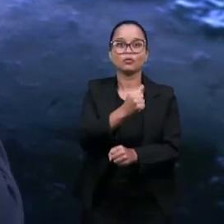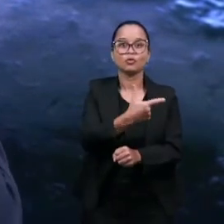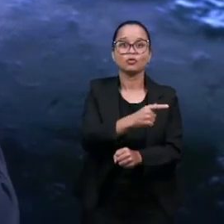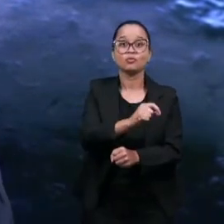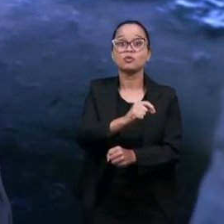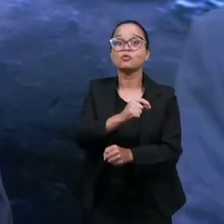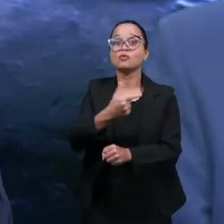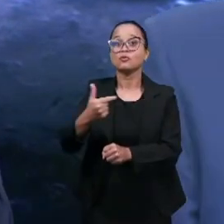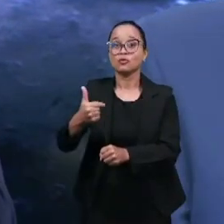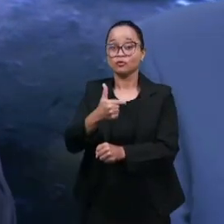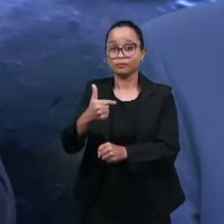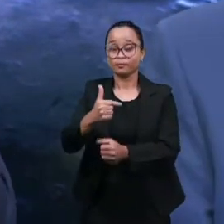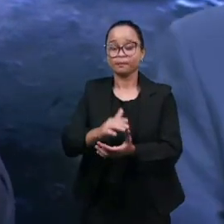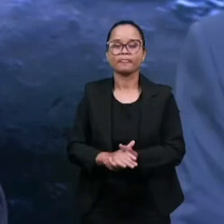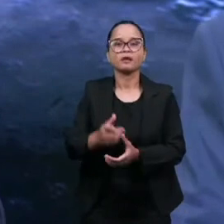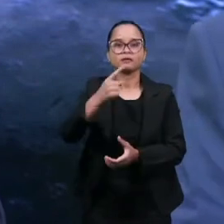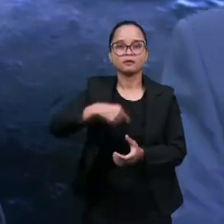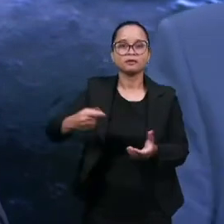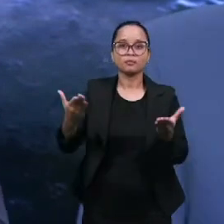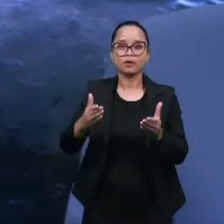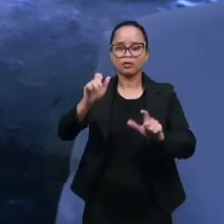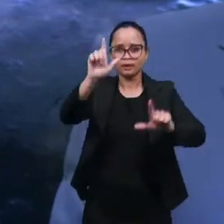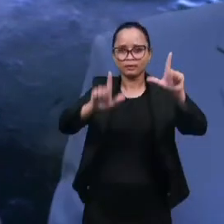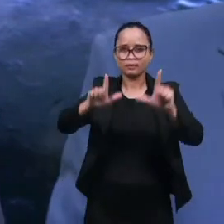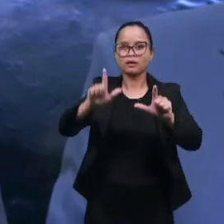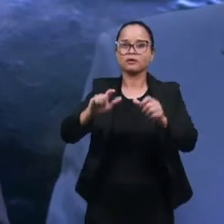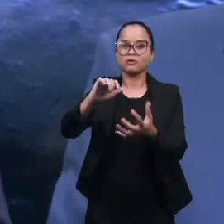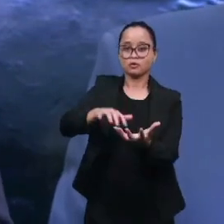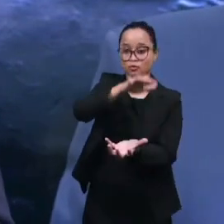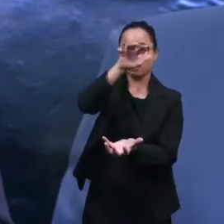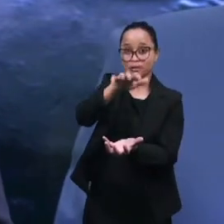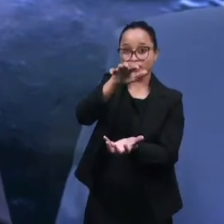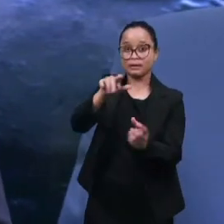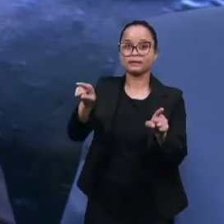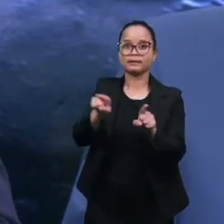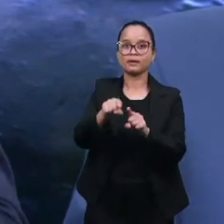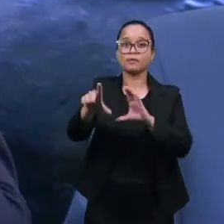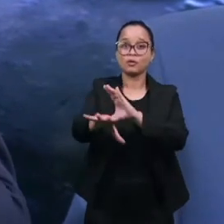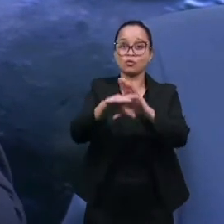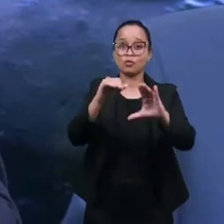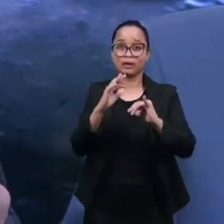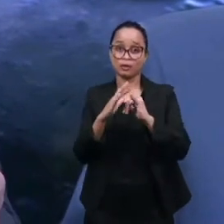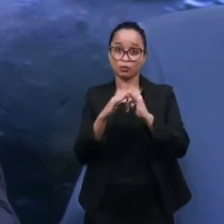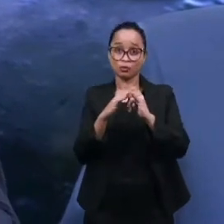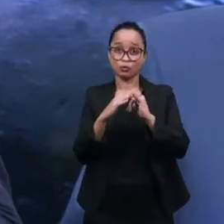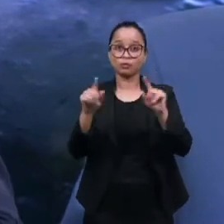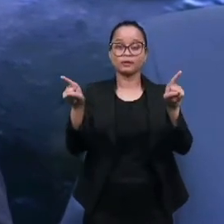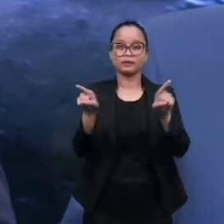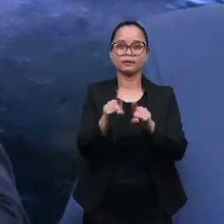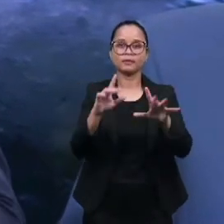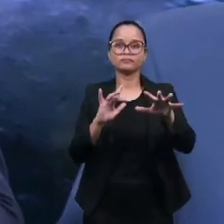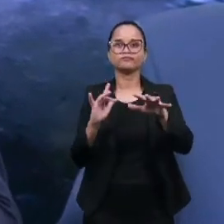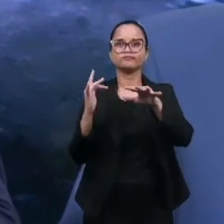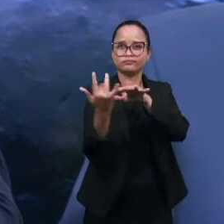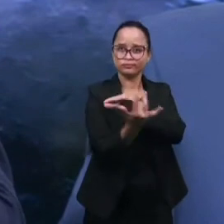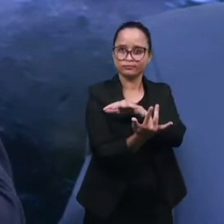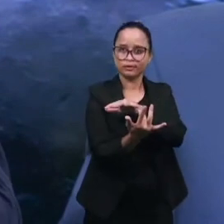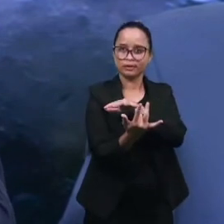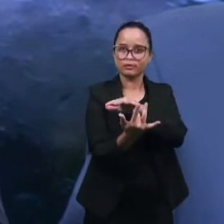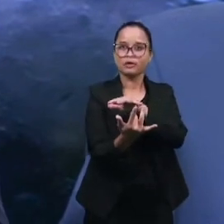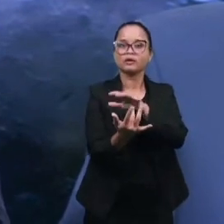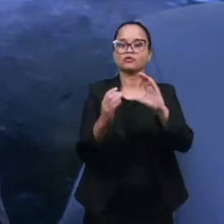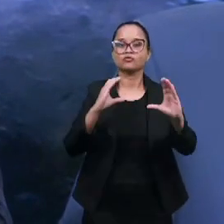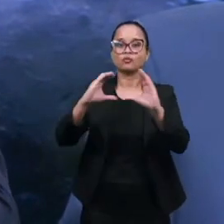Estamos en red de transmisión por la televisión abierta, vía satélite a través de nuestro canal de YouTube, de nuestras medias